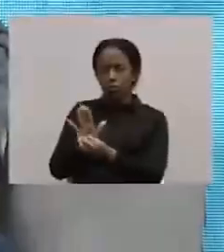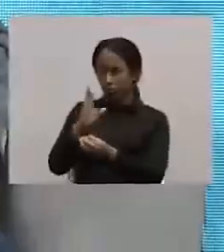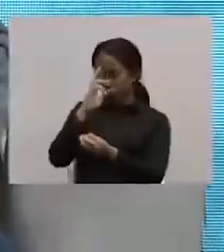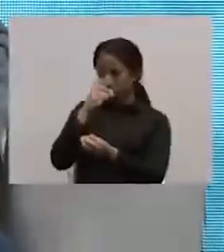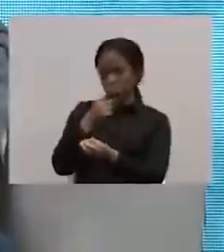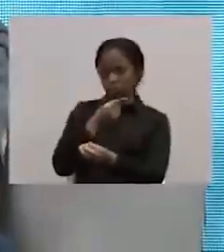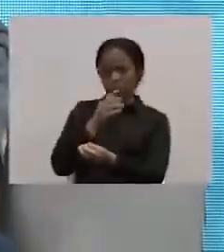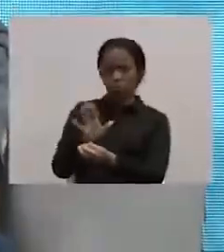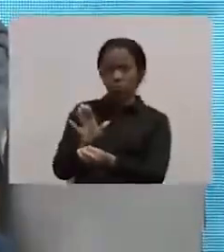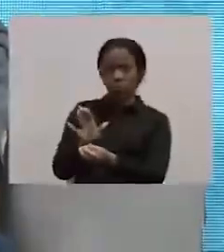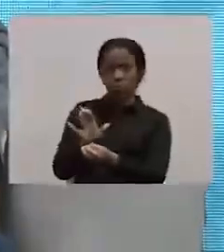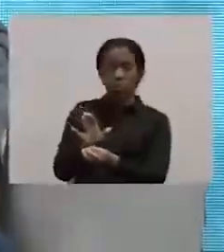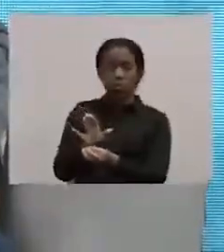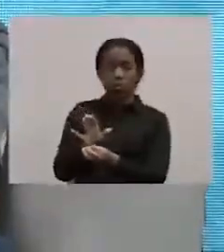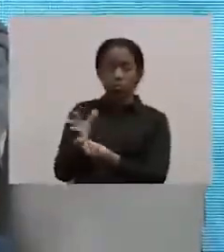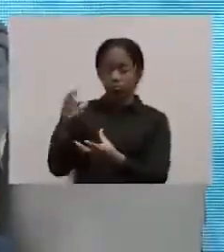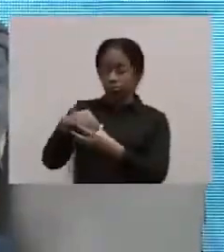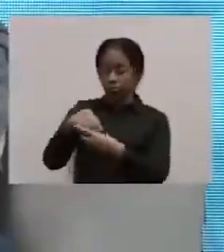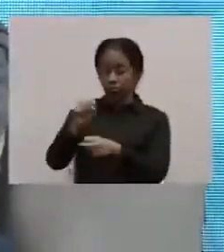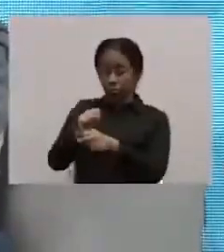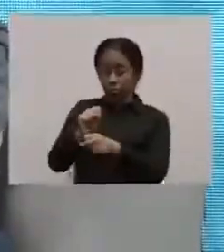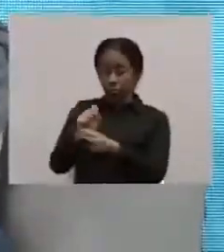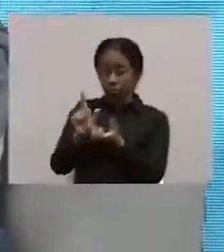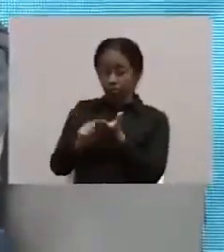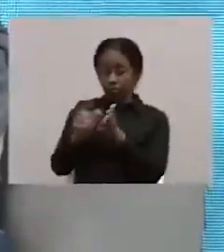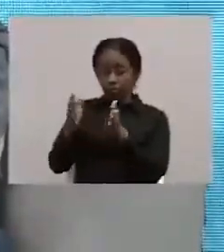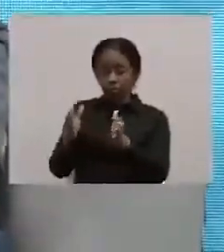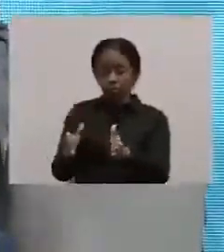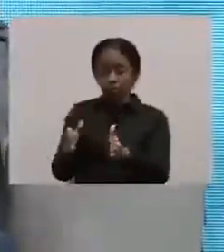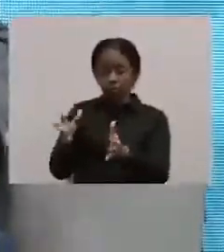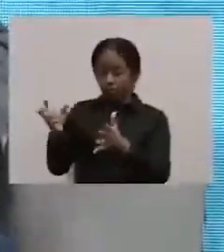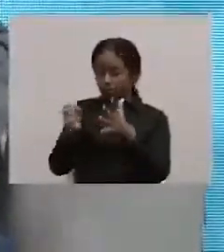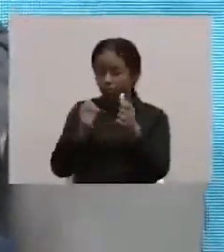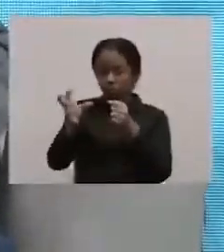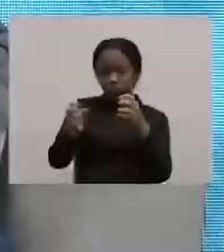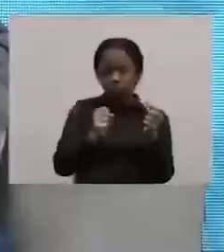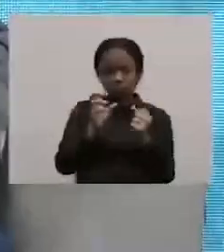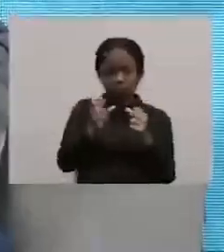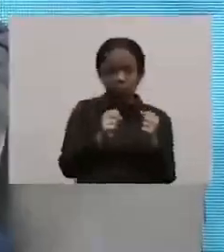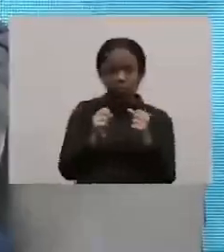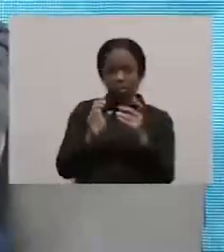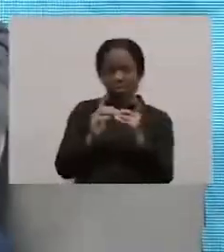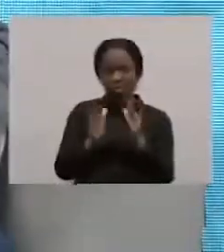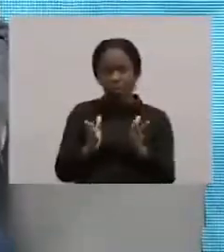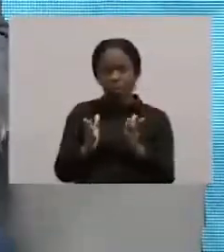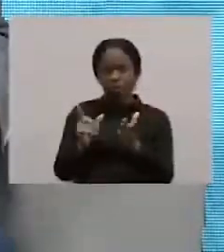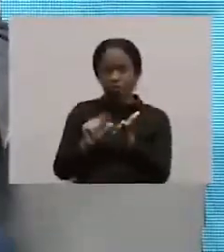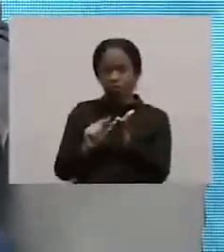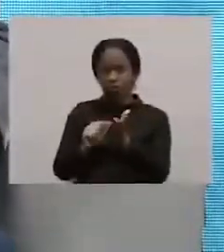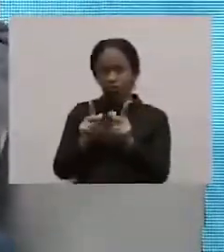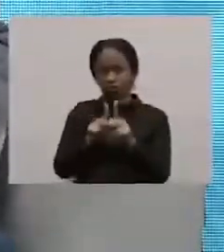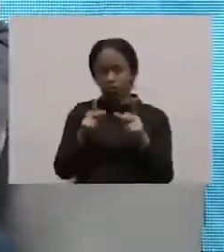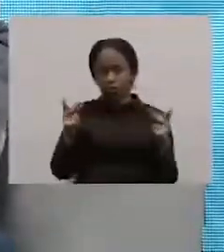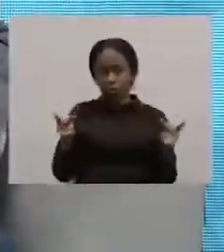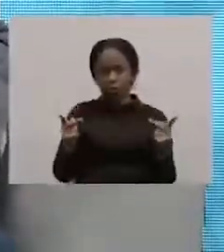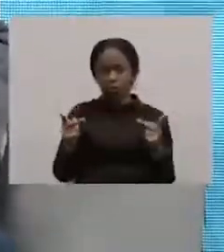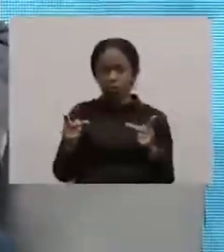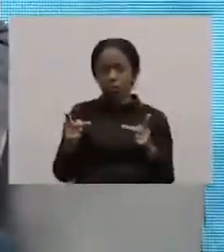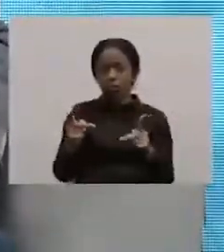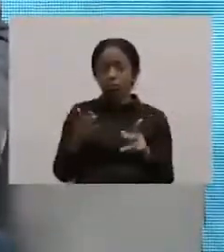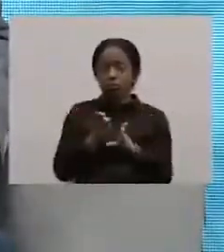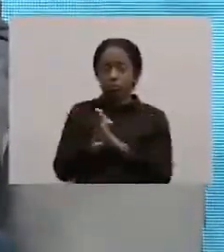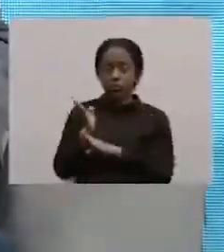Periodistas. Todo el personal periodístico que yo contrato como director de periódico ha estudiado